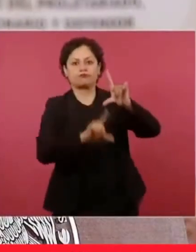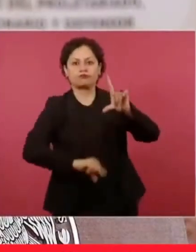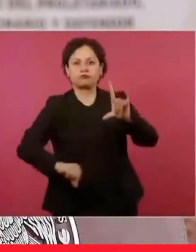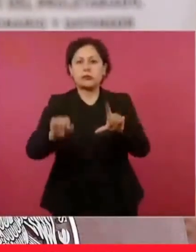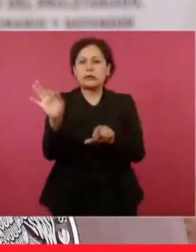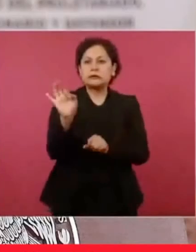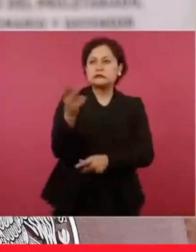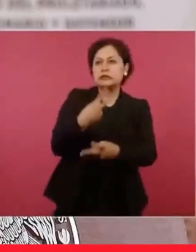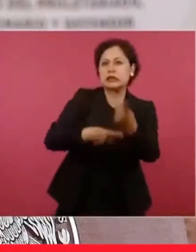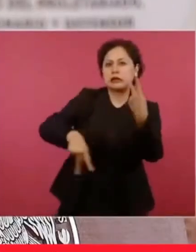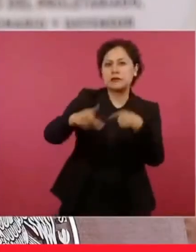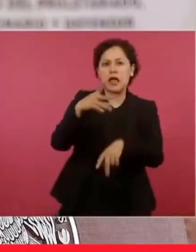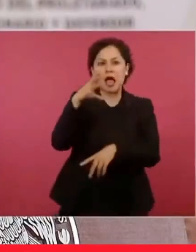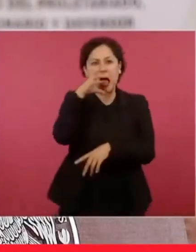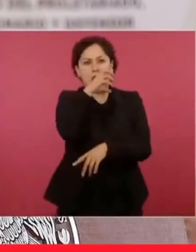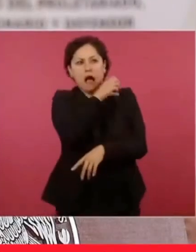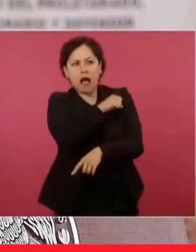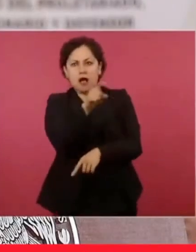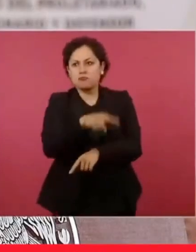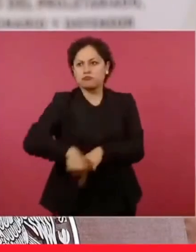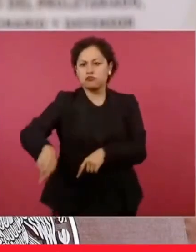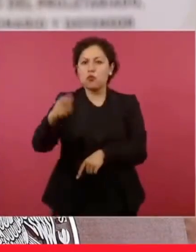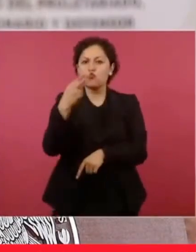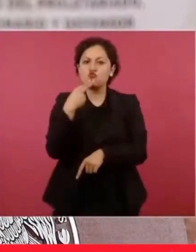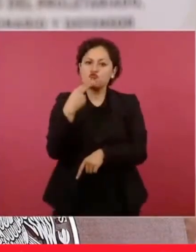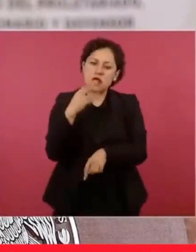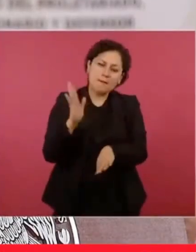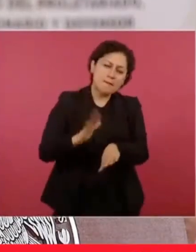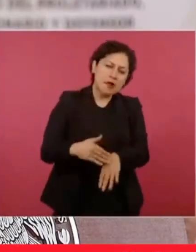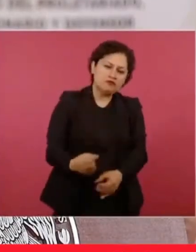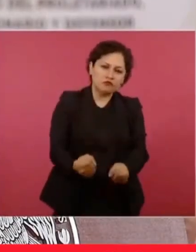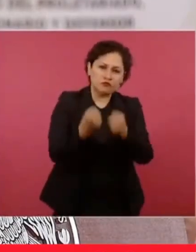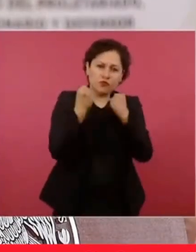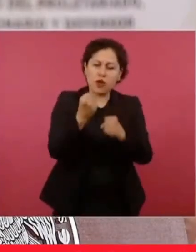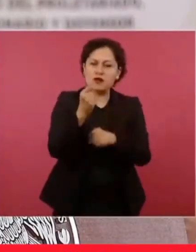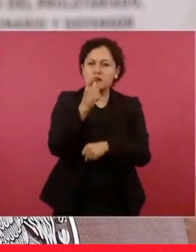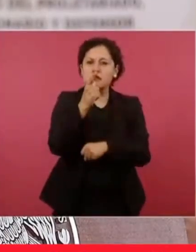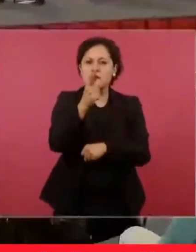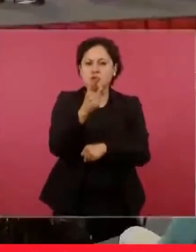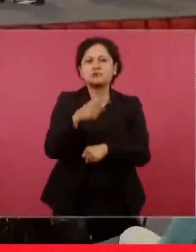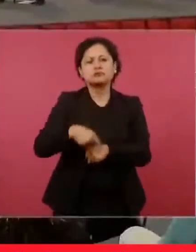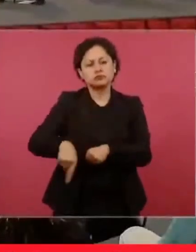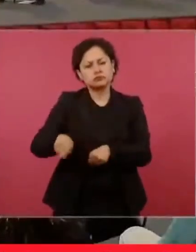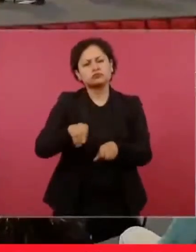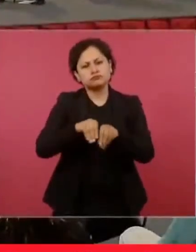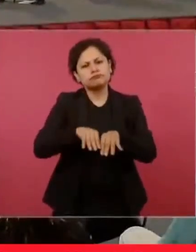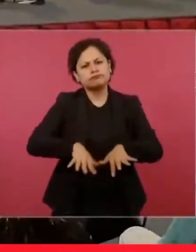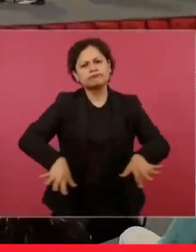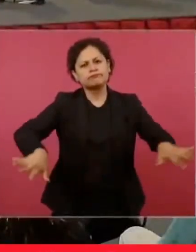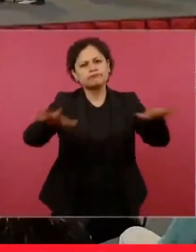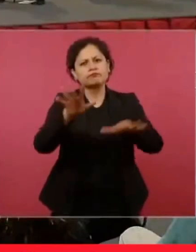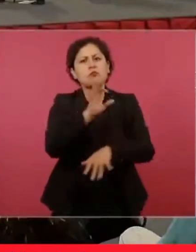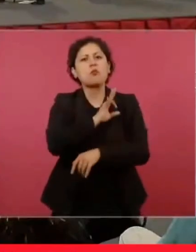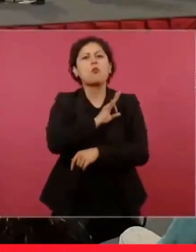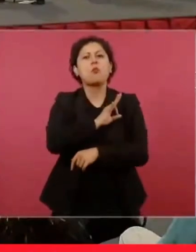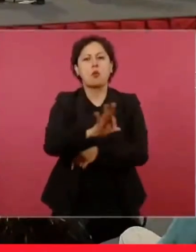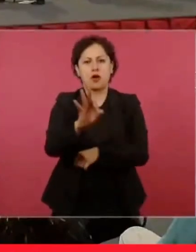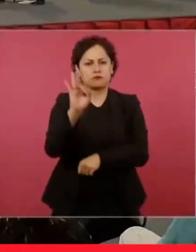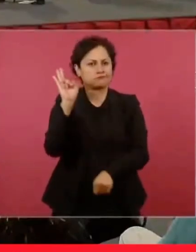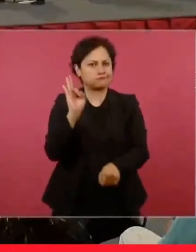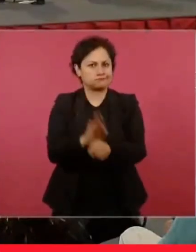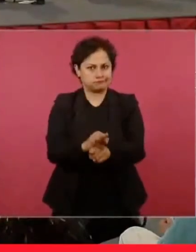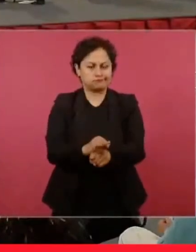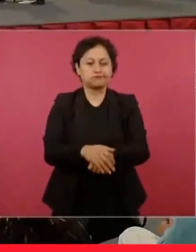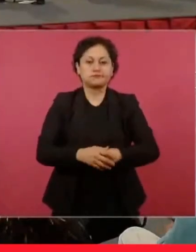o externos puedan provocar alguna exigencia adicional a la demanda. La CFE, en lo que